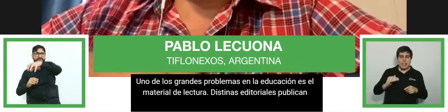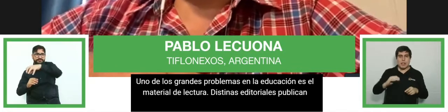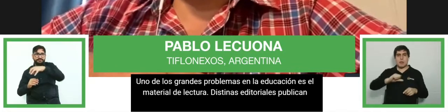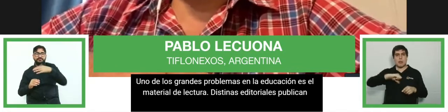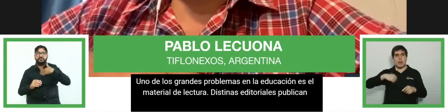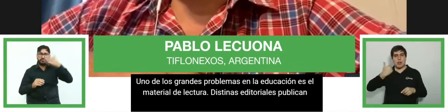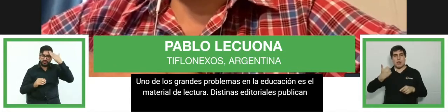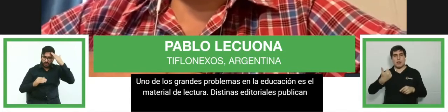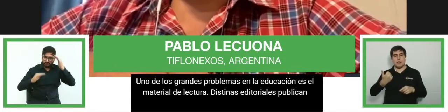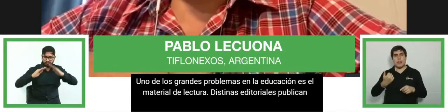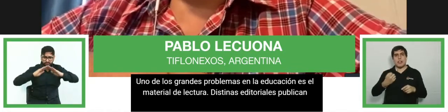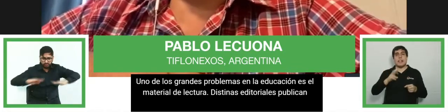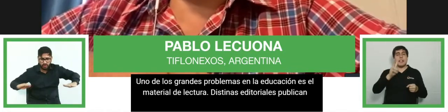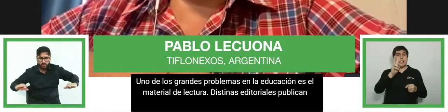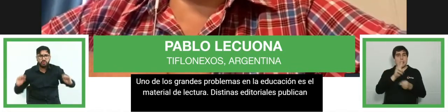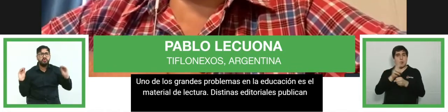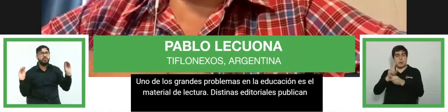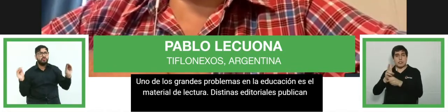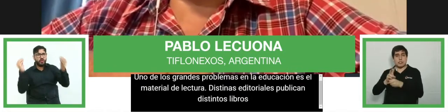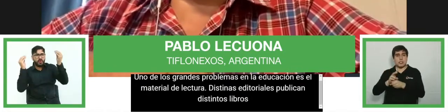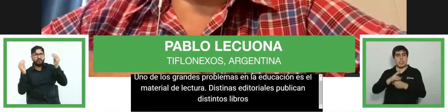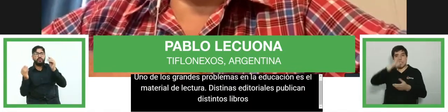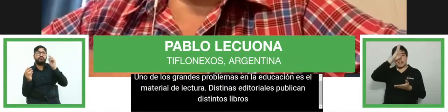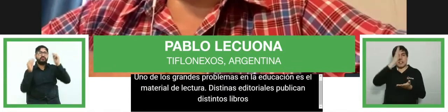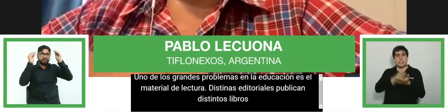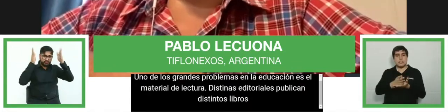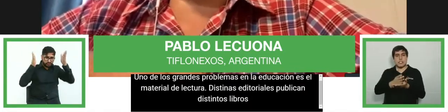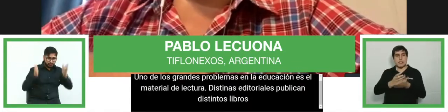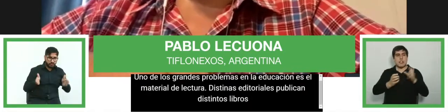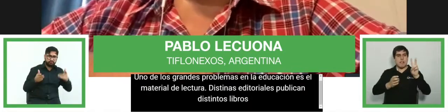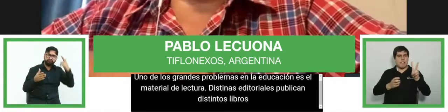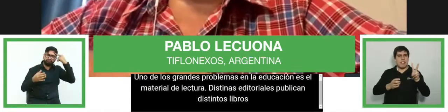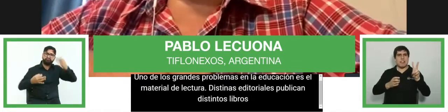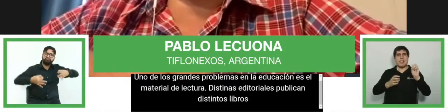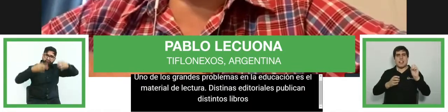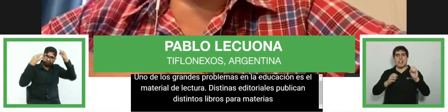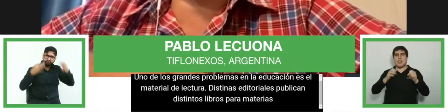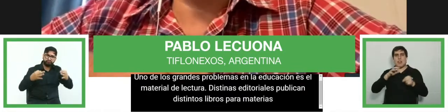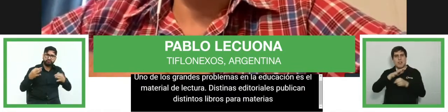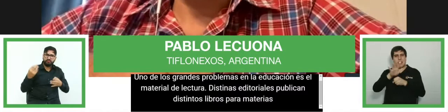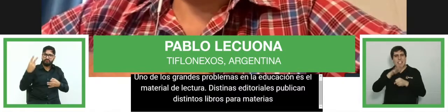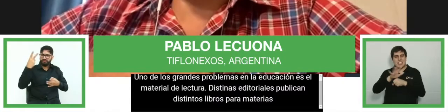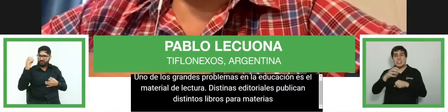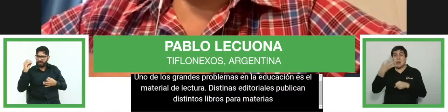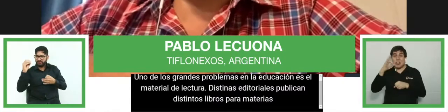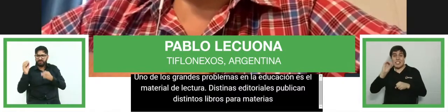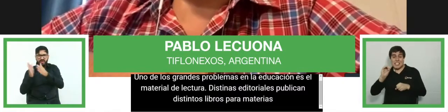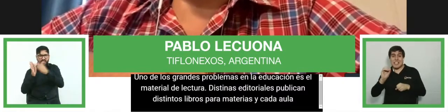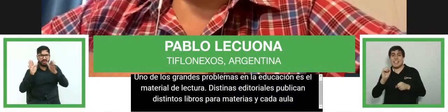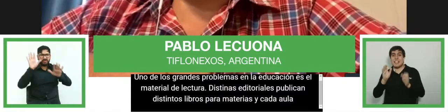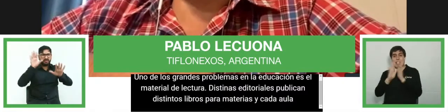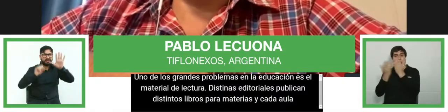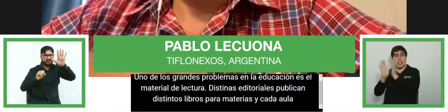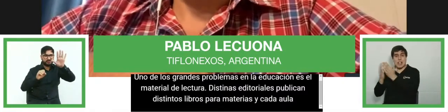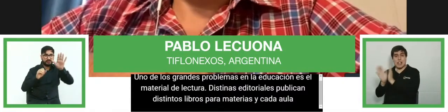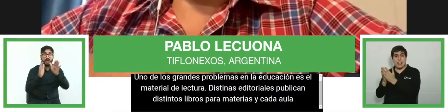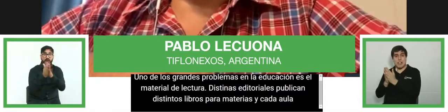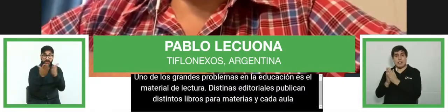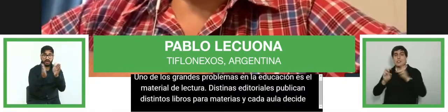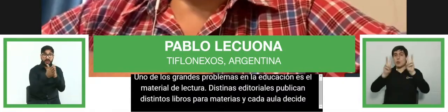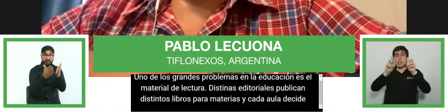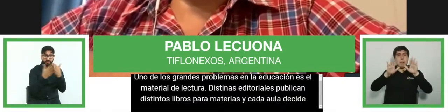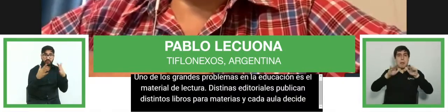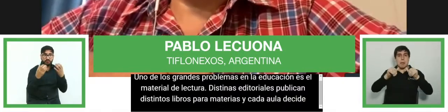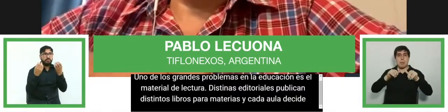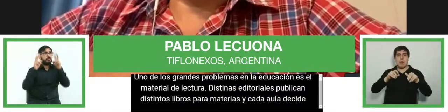cada docente en cada aula decide entre los 20, 15, 30 libros disponibles de su materia